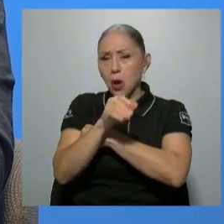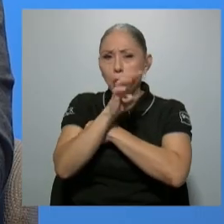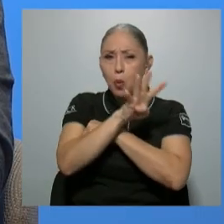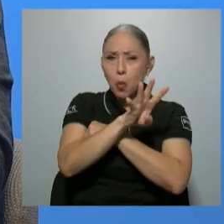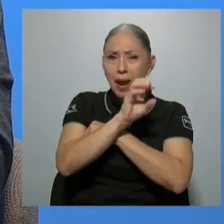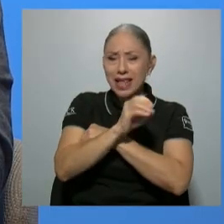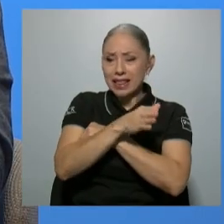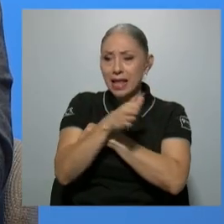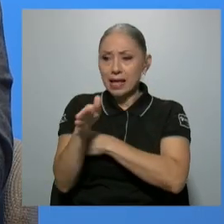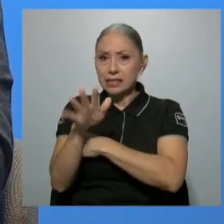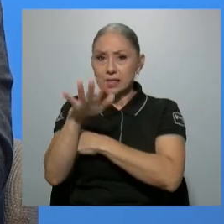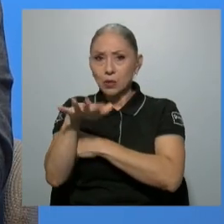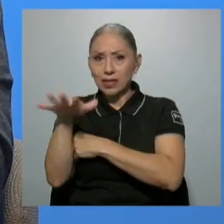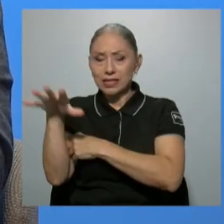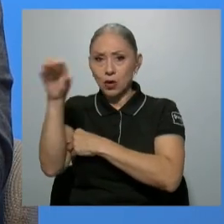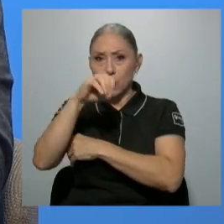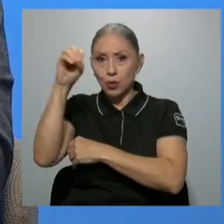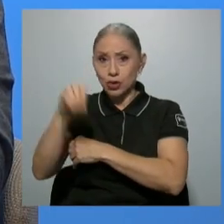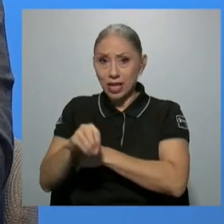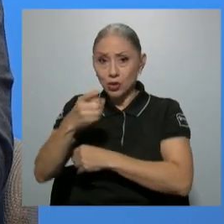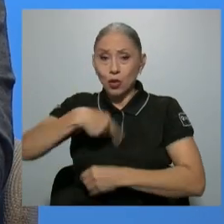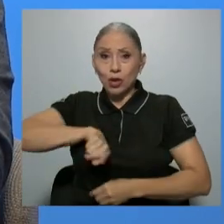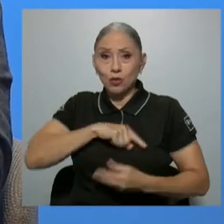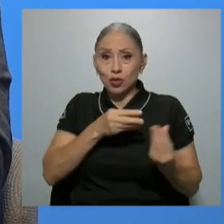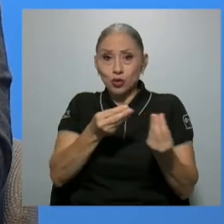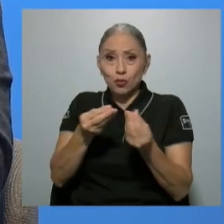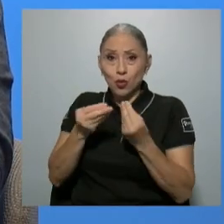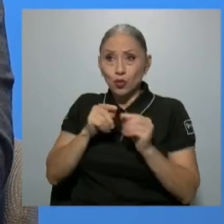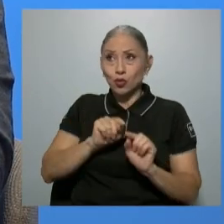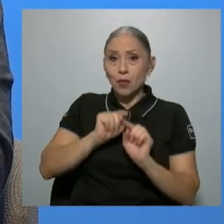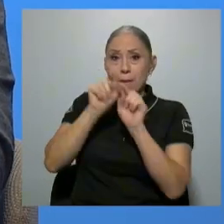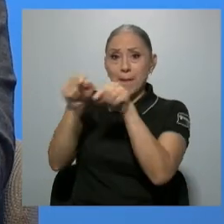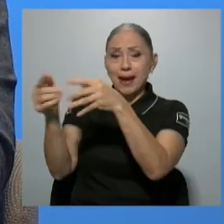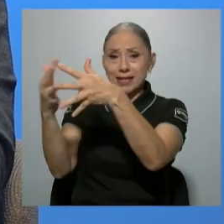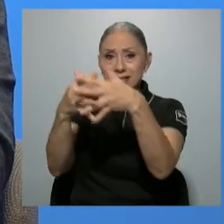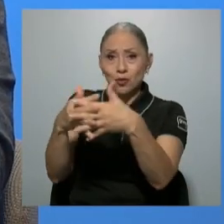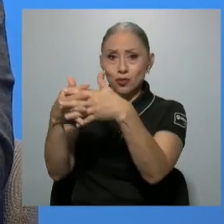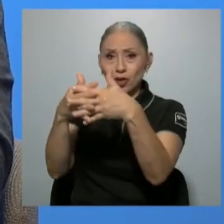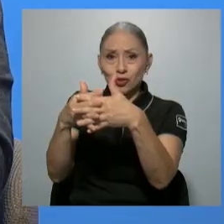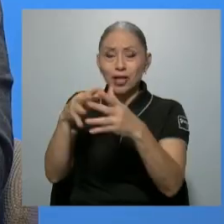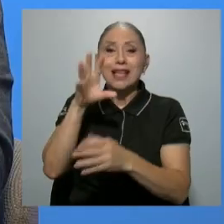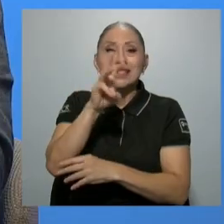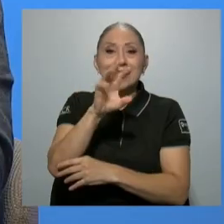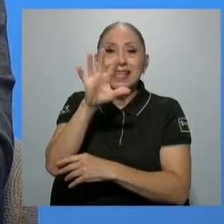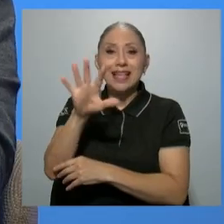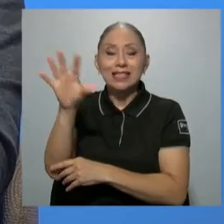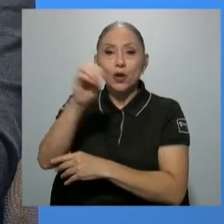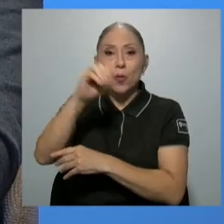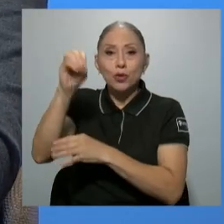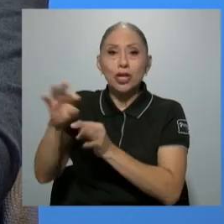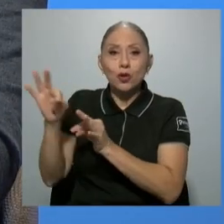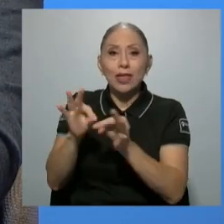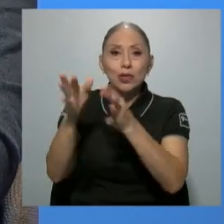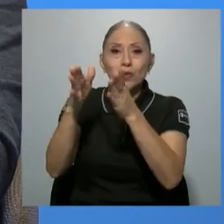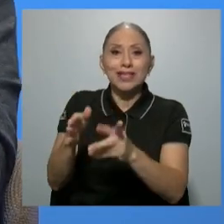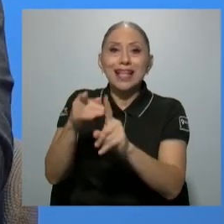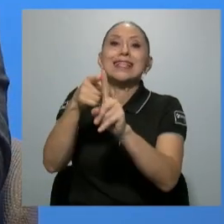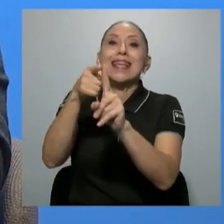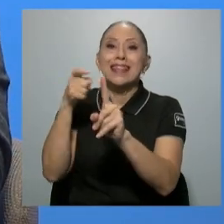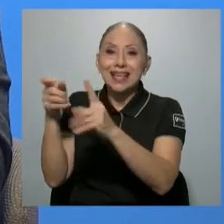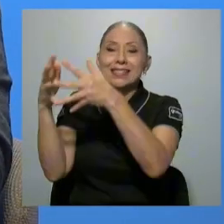de nuestras exportaciones van hacia los Estados Unidos. El 65% de los turistas vienen de los Estados Unidos, entonces estamos muy